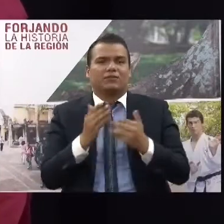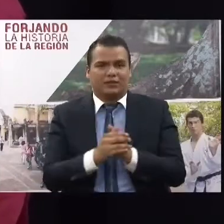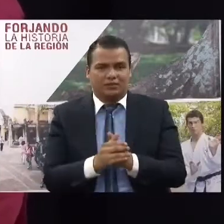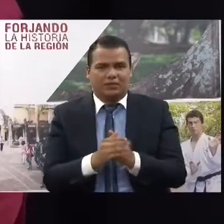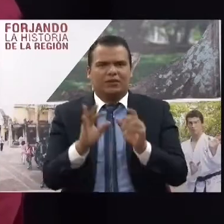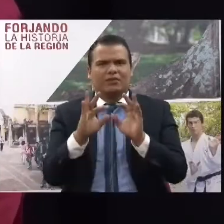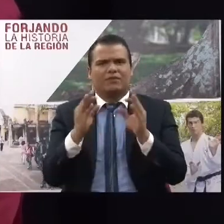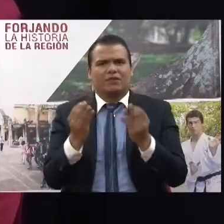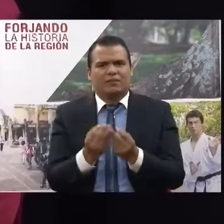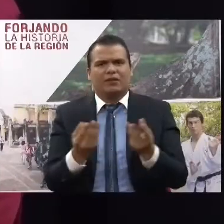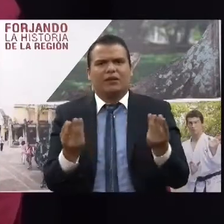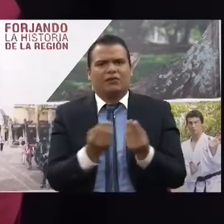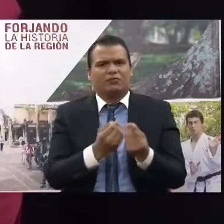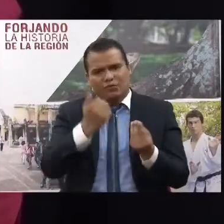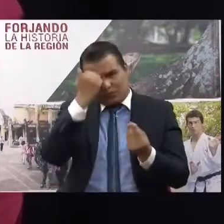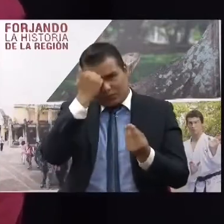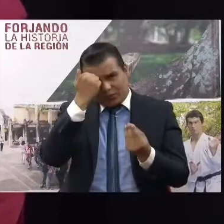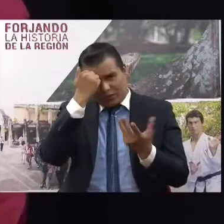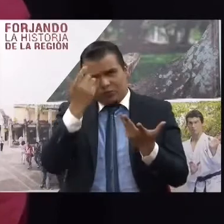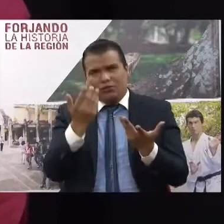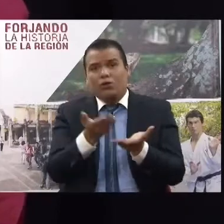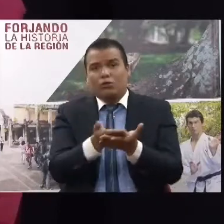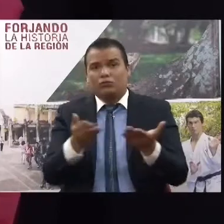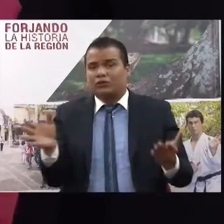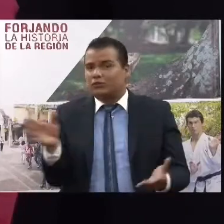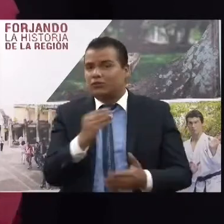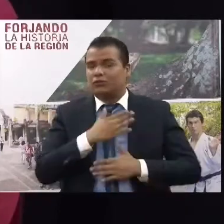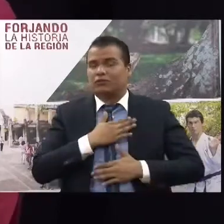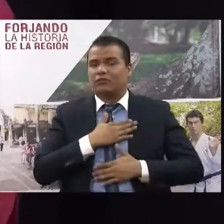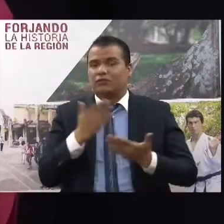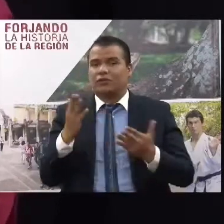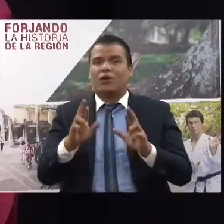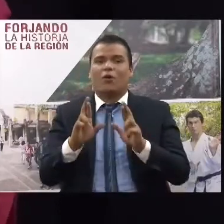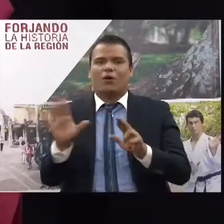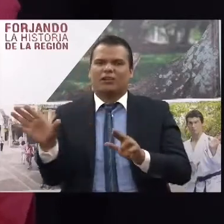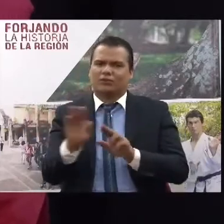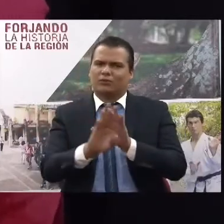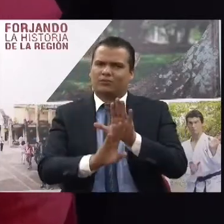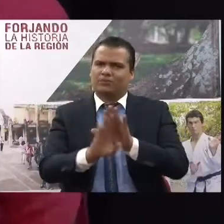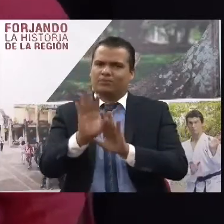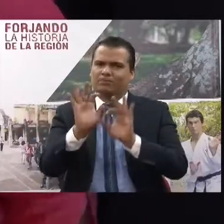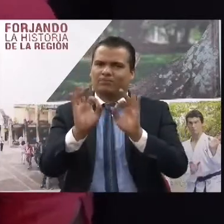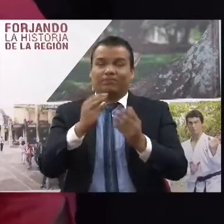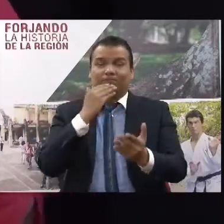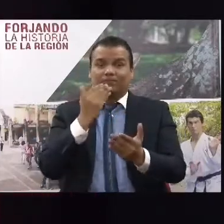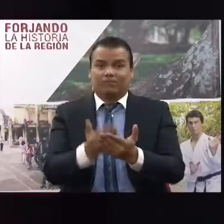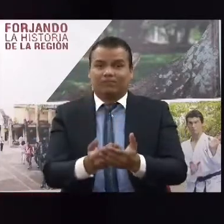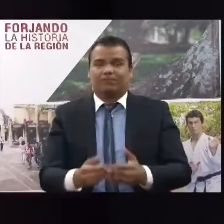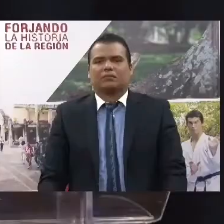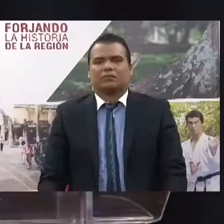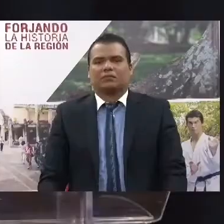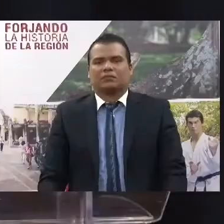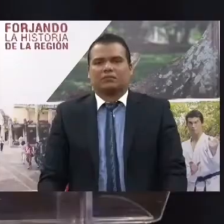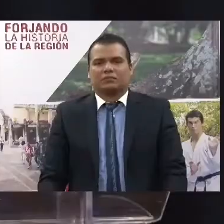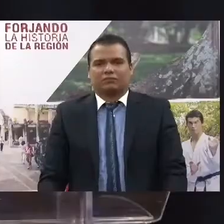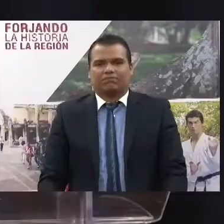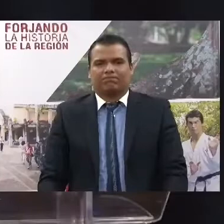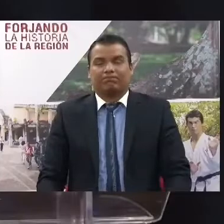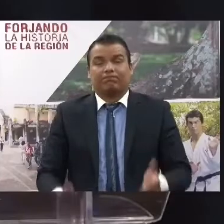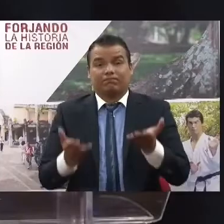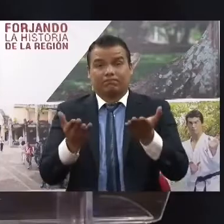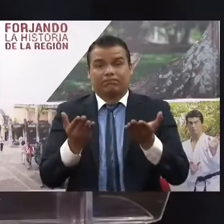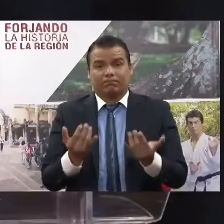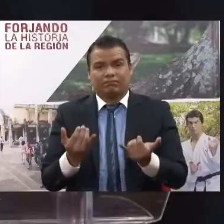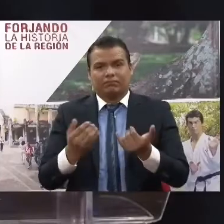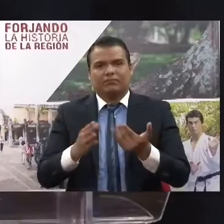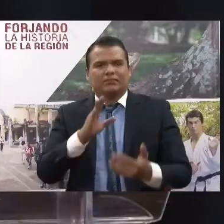sus profesores que hicieron realidad este sueño. Muchos éxitos en su vida profesional. Muchas gracias. A continuación,